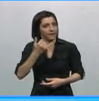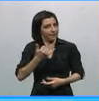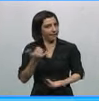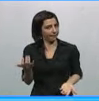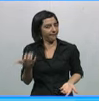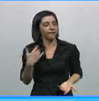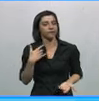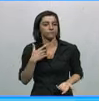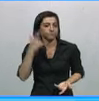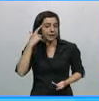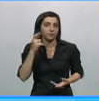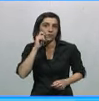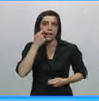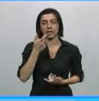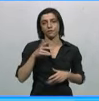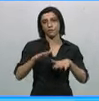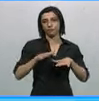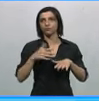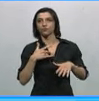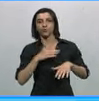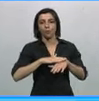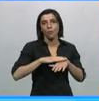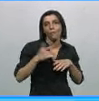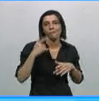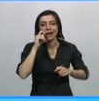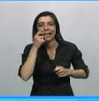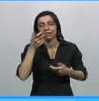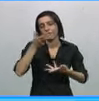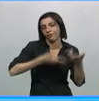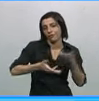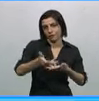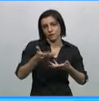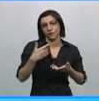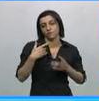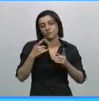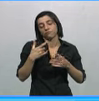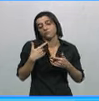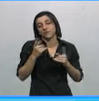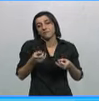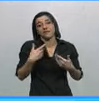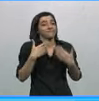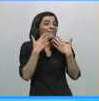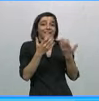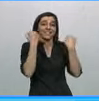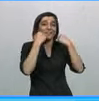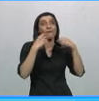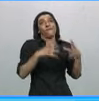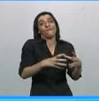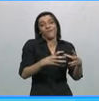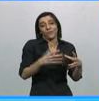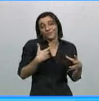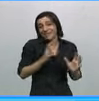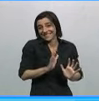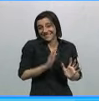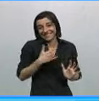hermoso y bueno, fue también que me lo permitió este deporte, así que en ese sentido también soy un agradecido,